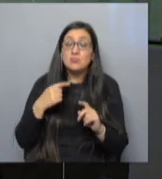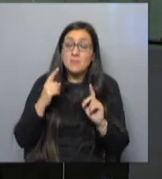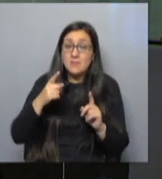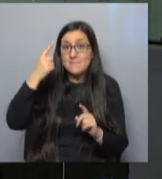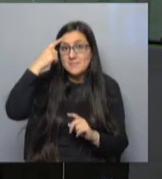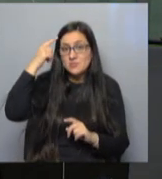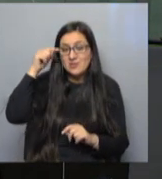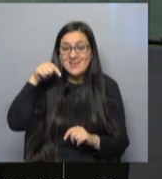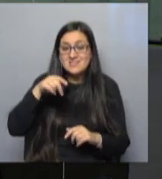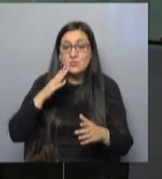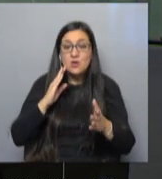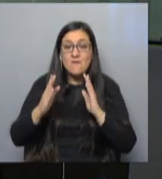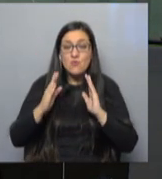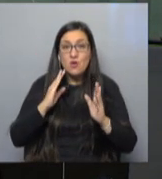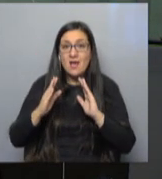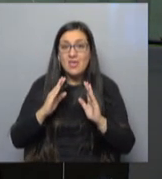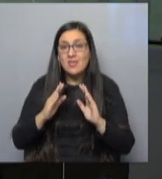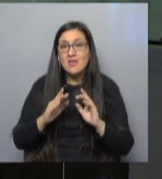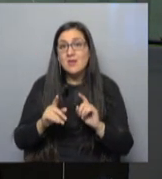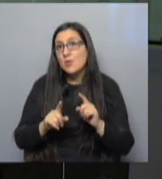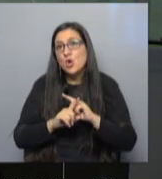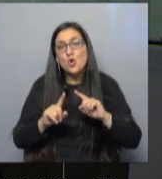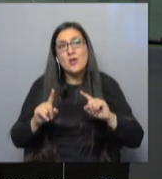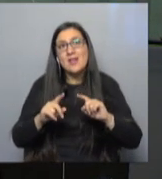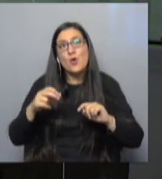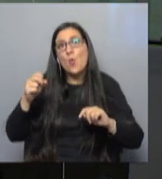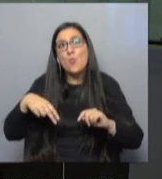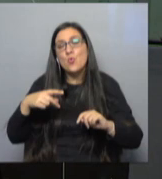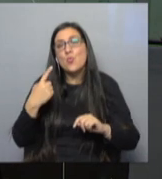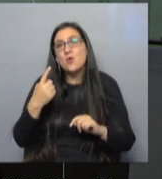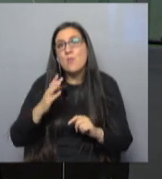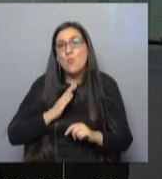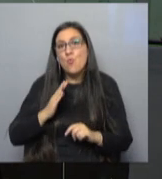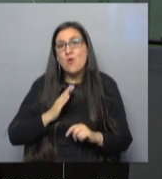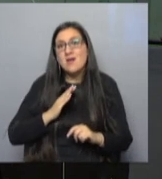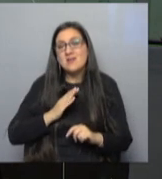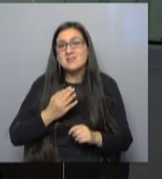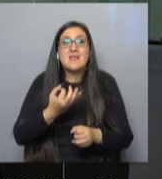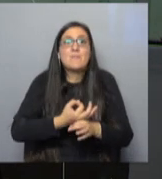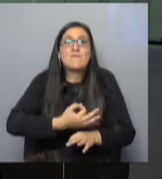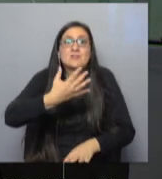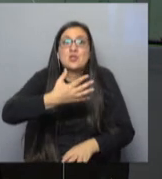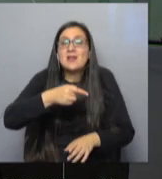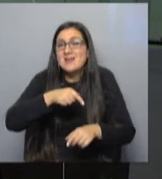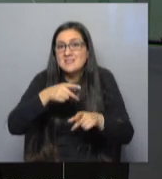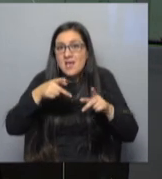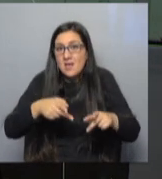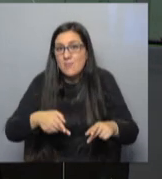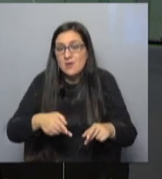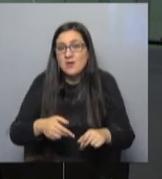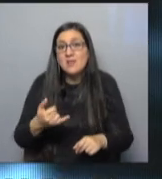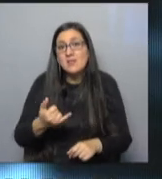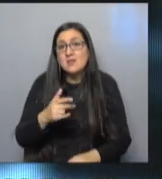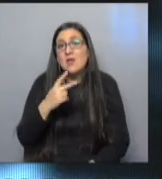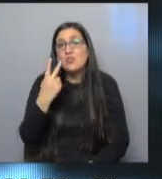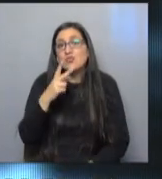una abogada cuando no era lo habitual a una mujer ser abogada tener una profesión teniendo además dos hijas